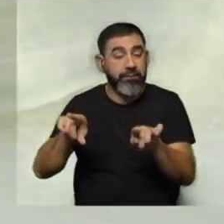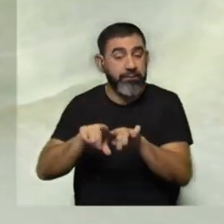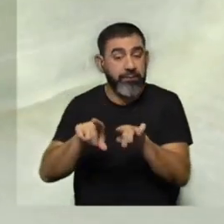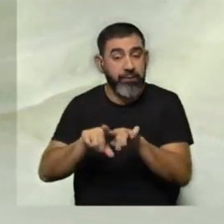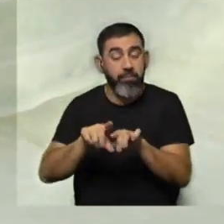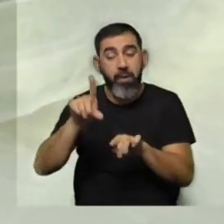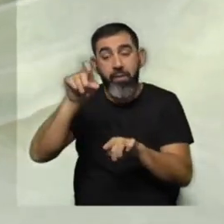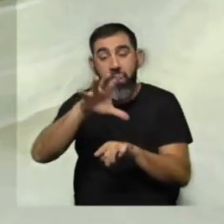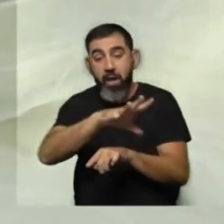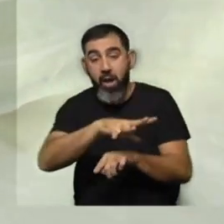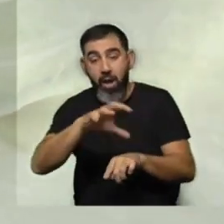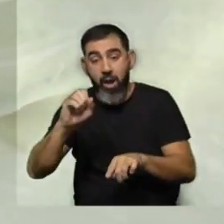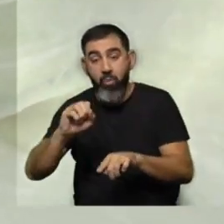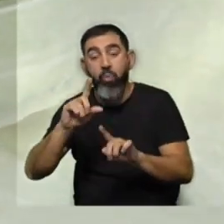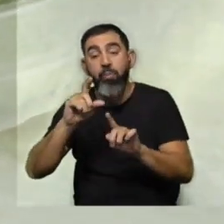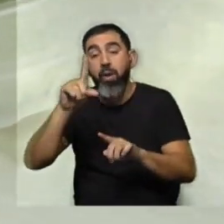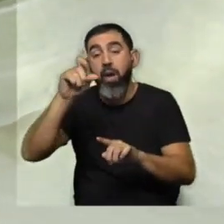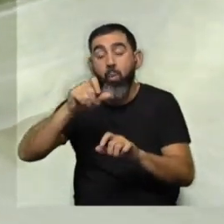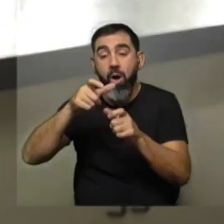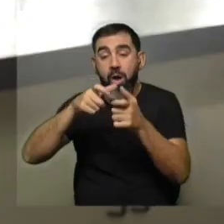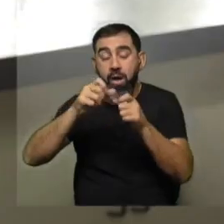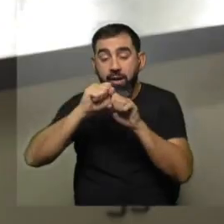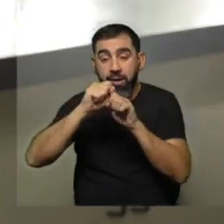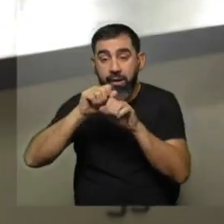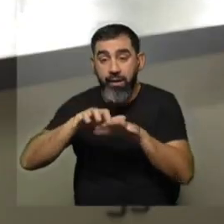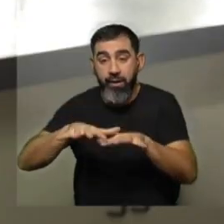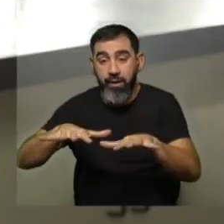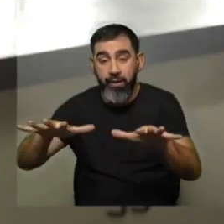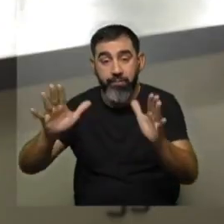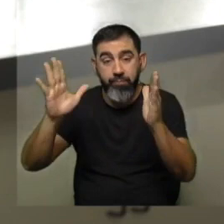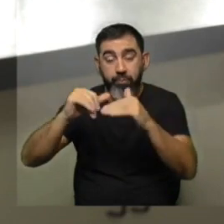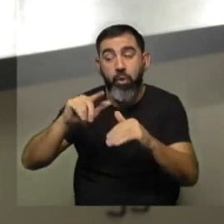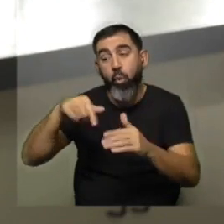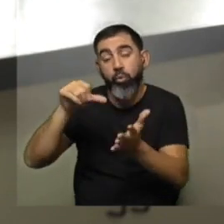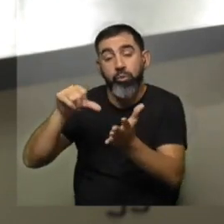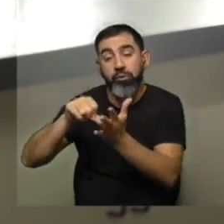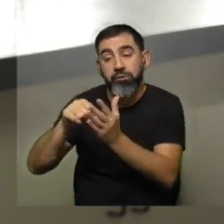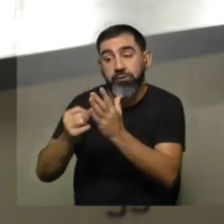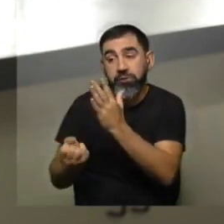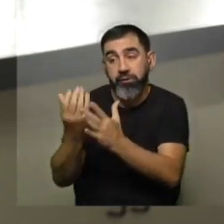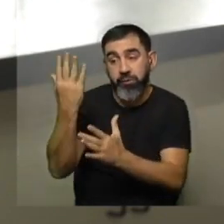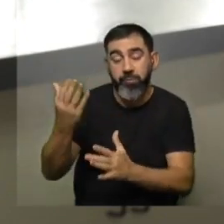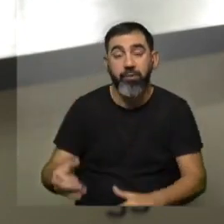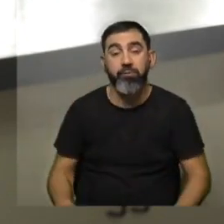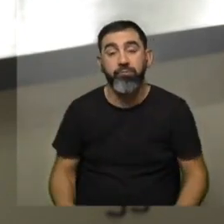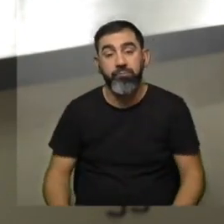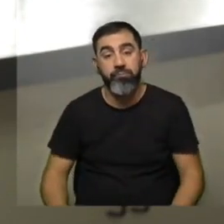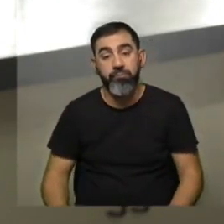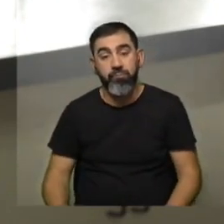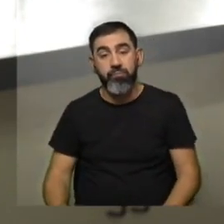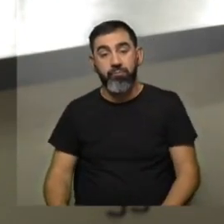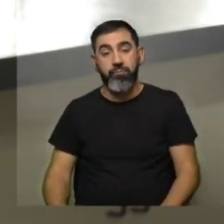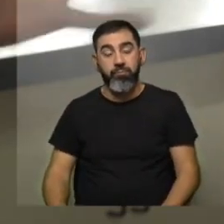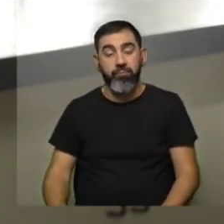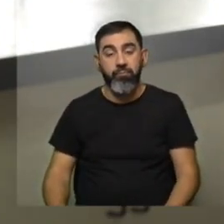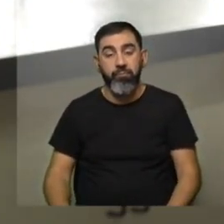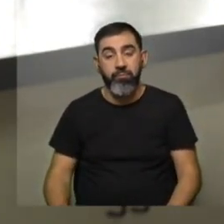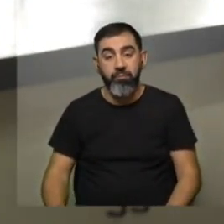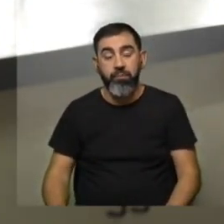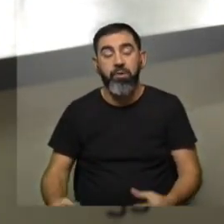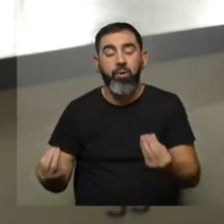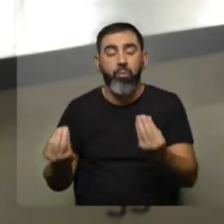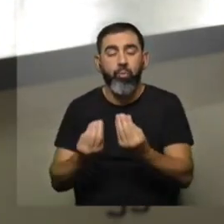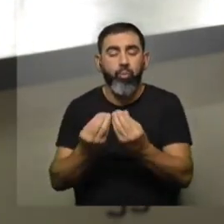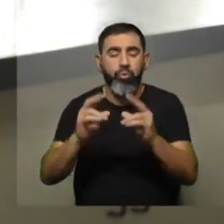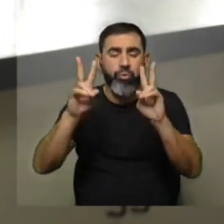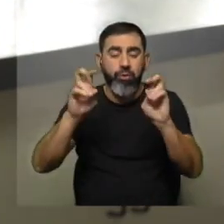obtención de agua e incluso utilizar el agua de la red cuando se puede, tendremos sistemas alternativos. Entonces Entonces eso abarca un montón de